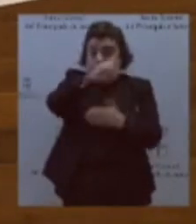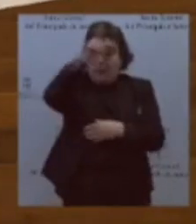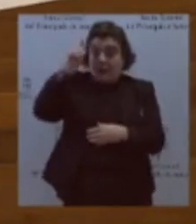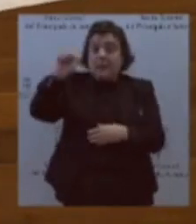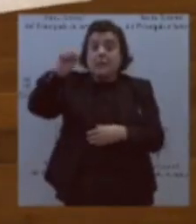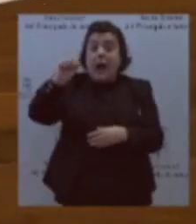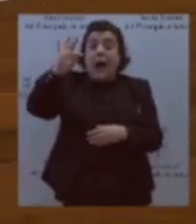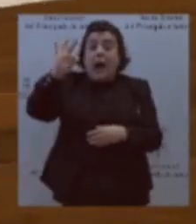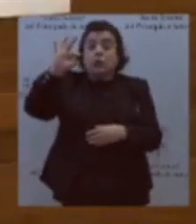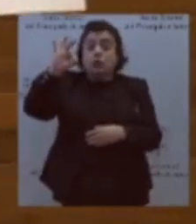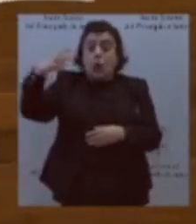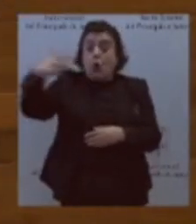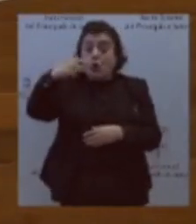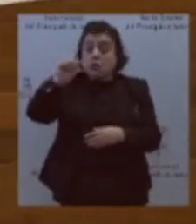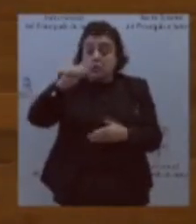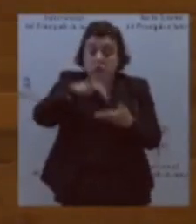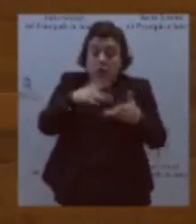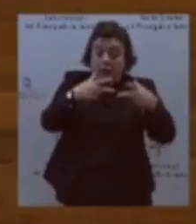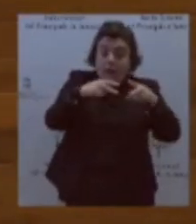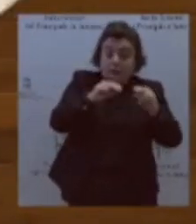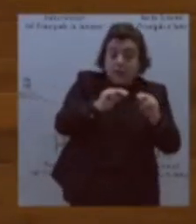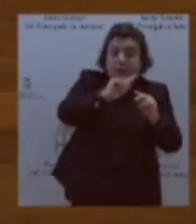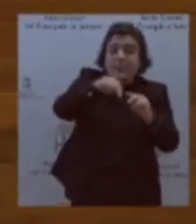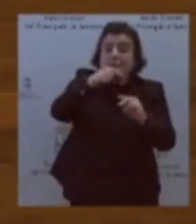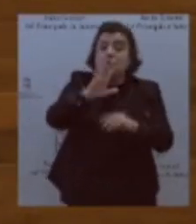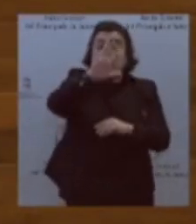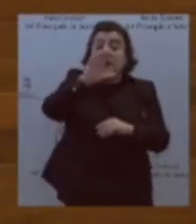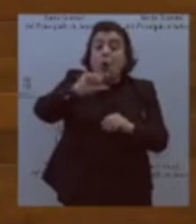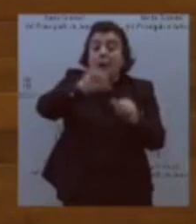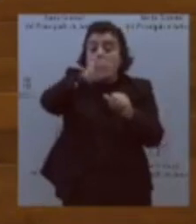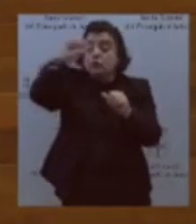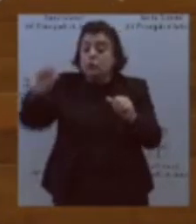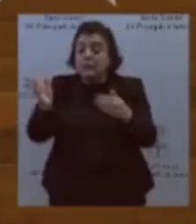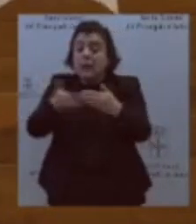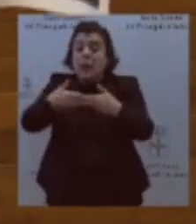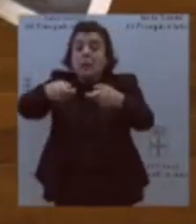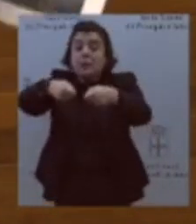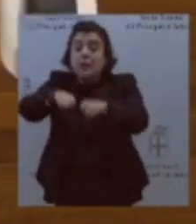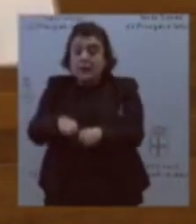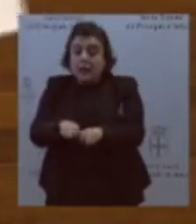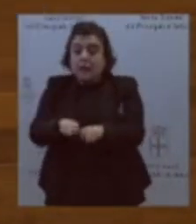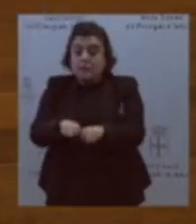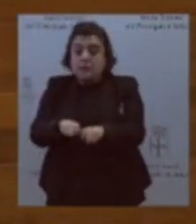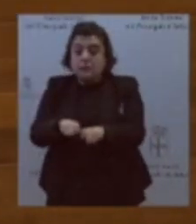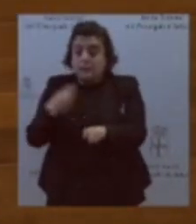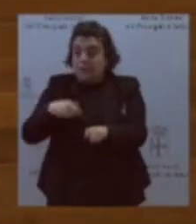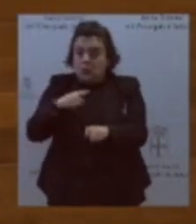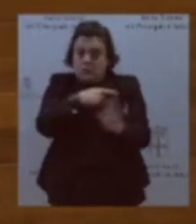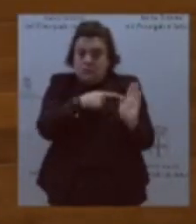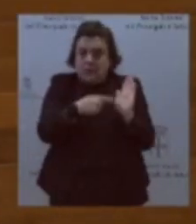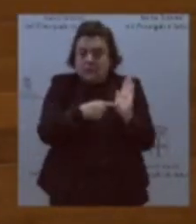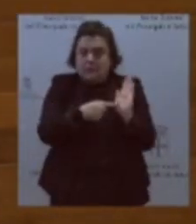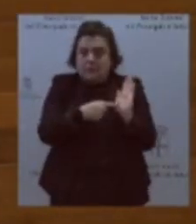finalizada, estuviese 5 años cerrada al público, como es el caso de esta estación. Bueno, yo creo que cuando ven